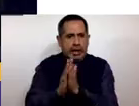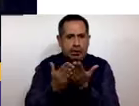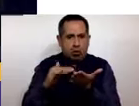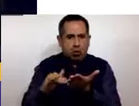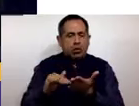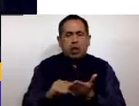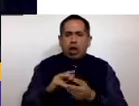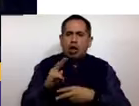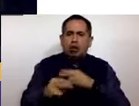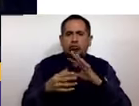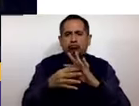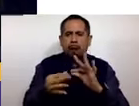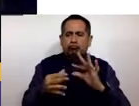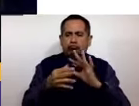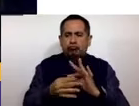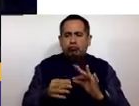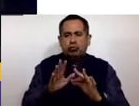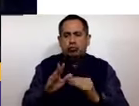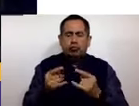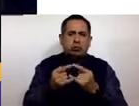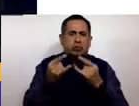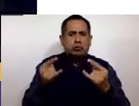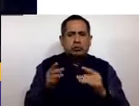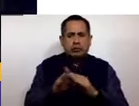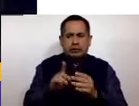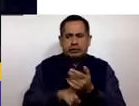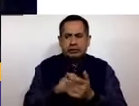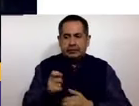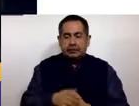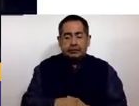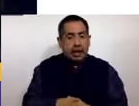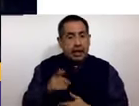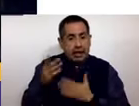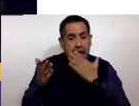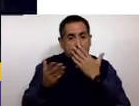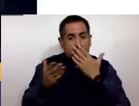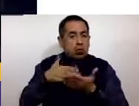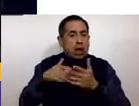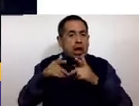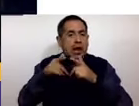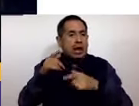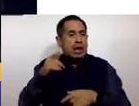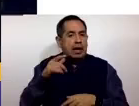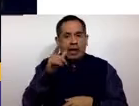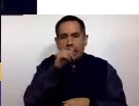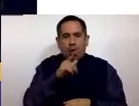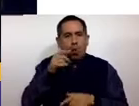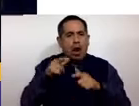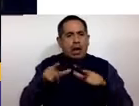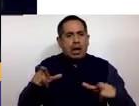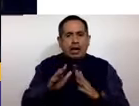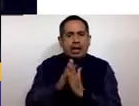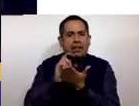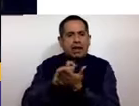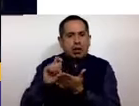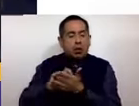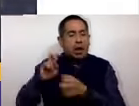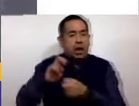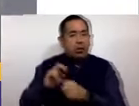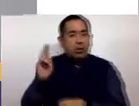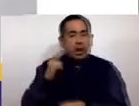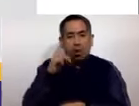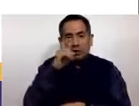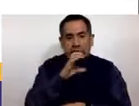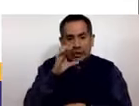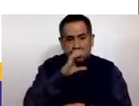algunas pinceladas sobre su currículum. Ella estudió lengua y literatura en la Universidad Autónoma de Aguascalientes y adquirió estudios